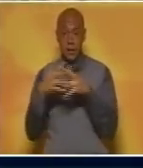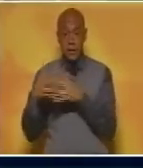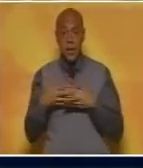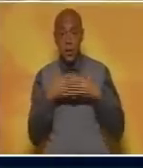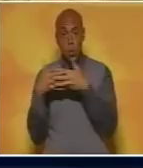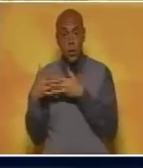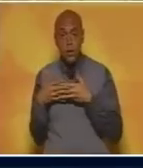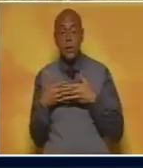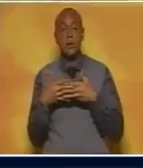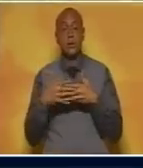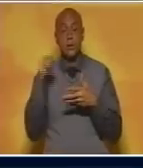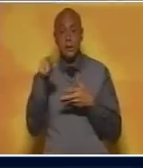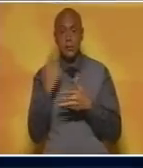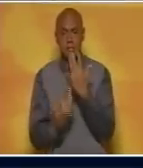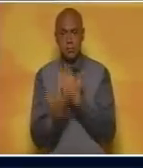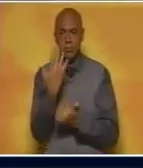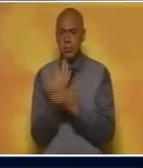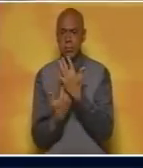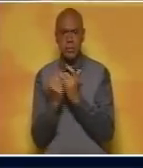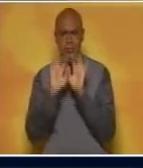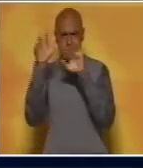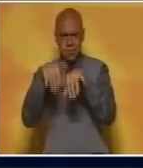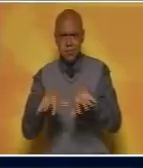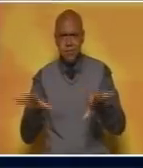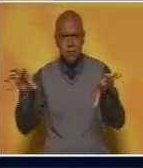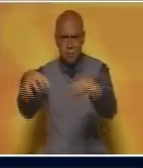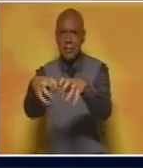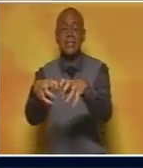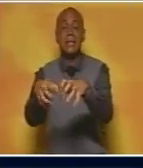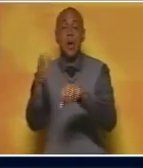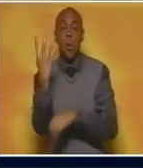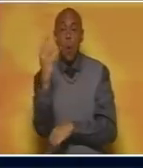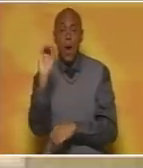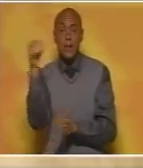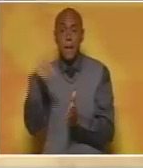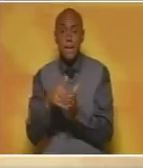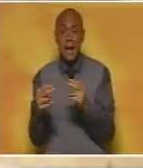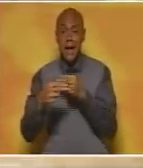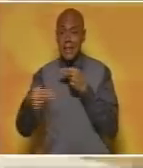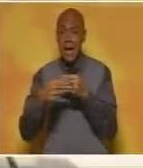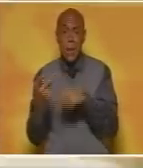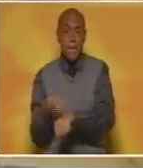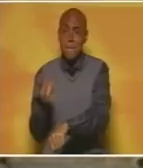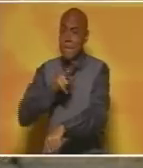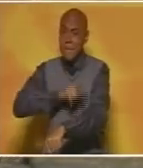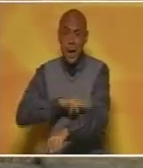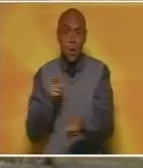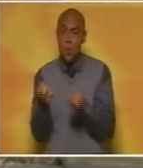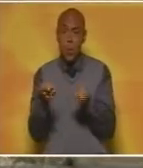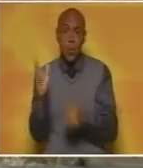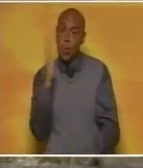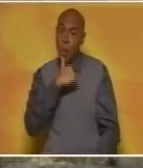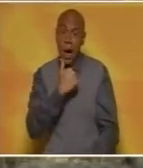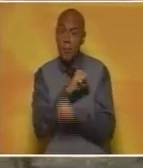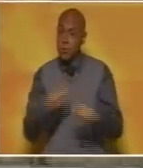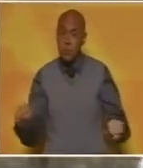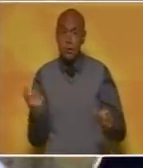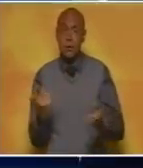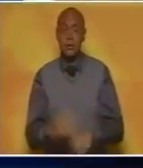El incendio Kincaid ya ha consumido casi 40.000 hectáreas y sigue ardiendo fuera de control.